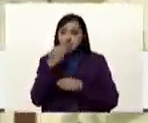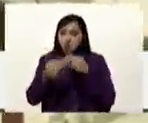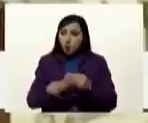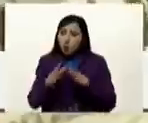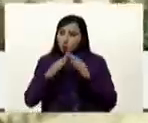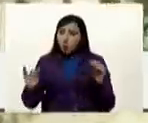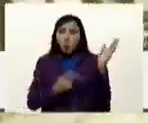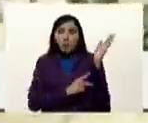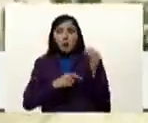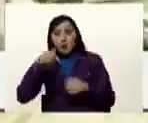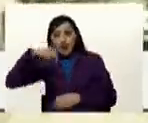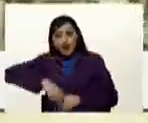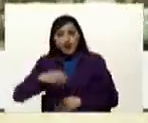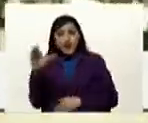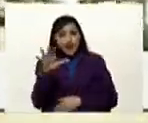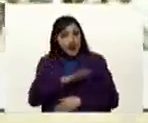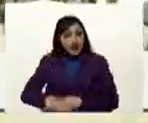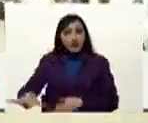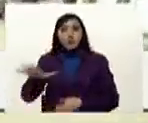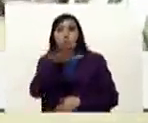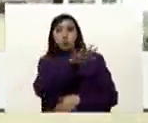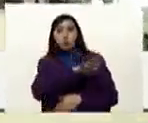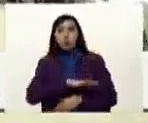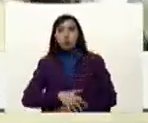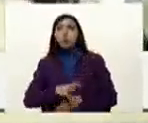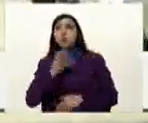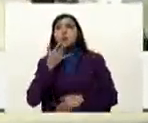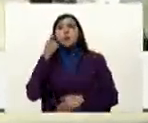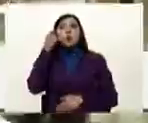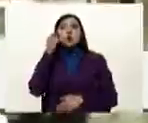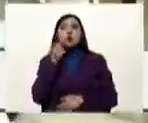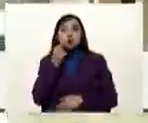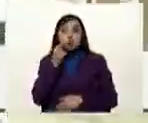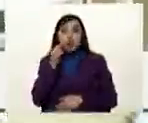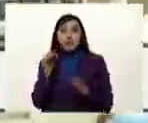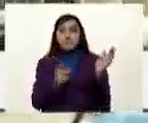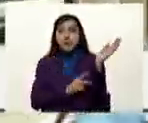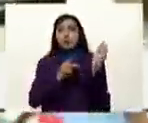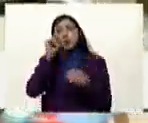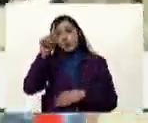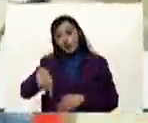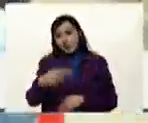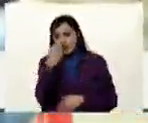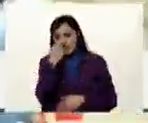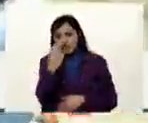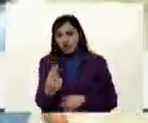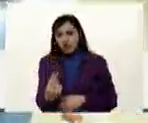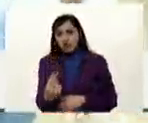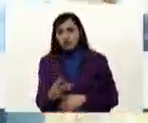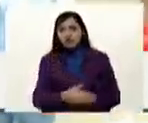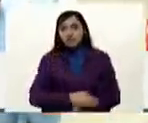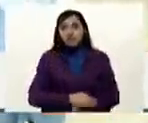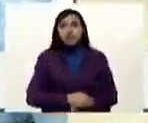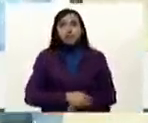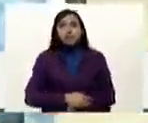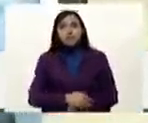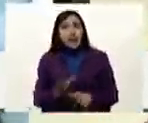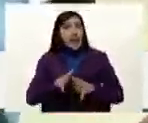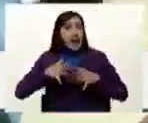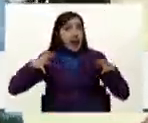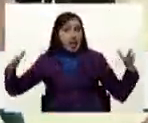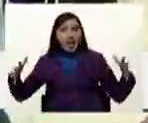parroquias de Caracas. Nos hemos metido en la parroquia Sucre, que usted sabe, bueno, es prácticamente la parroquia, una de las parroquias más